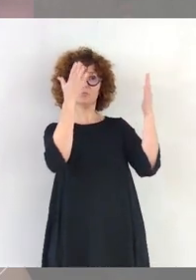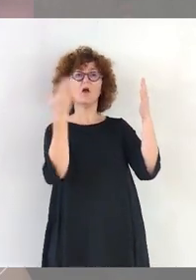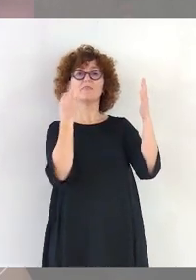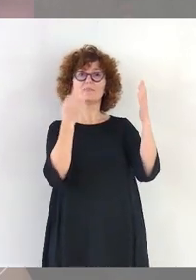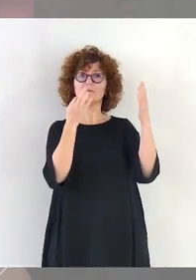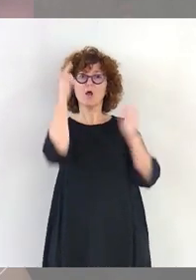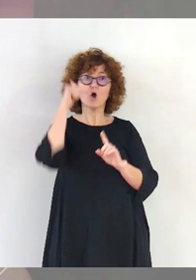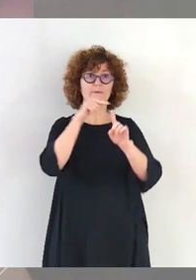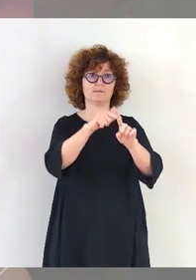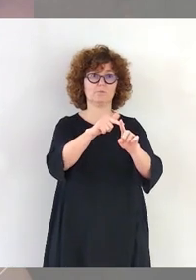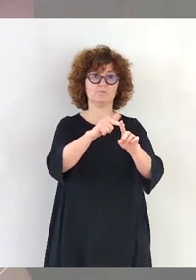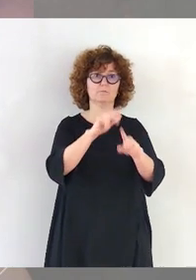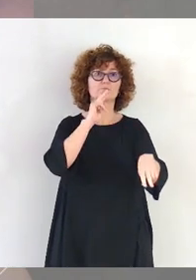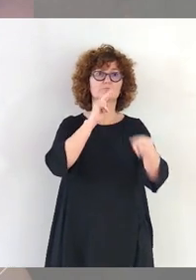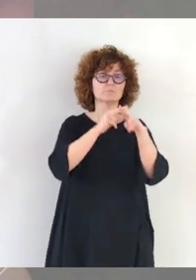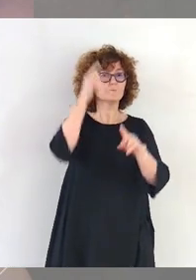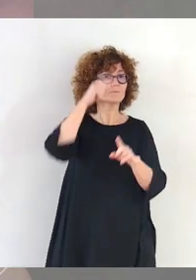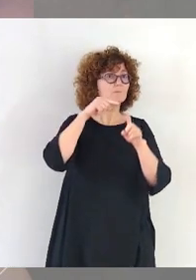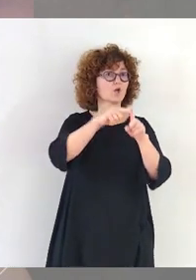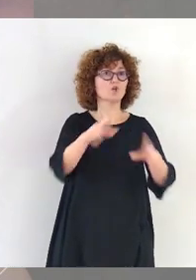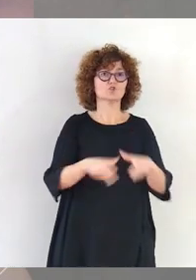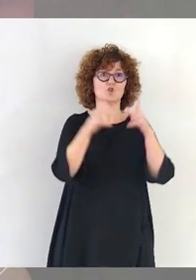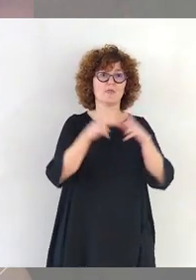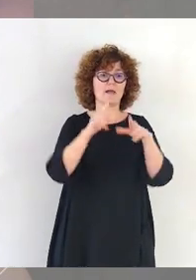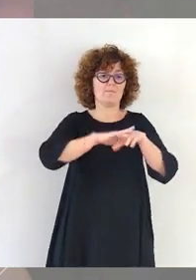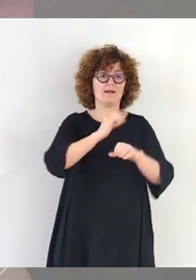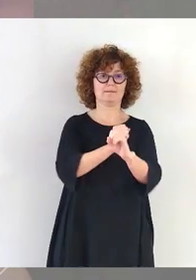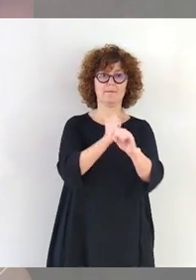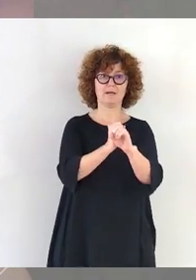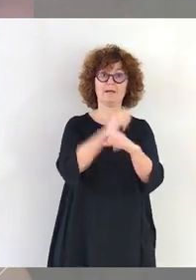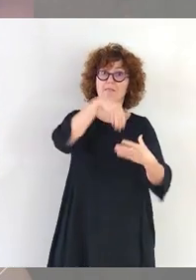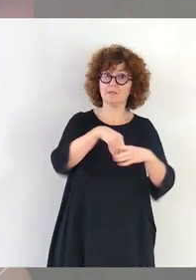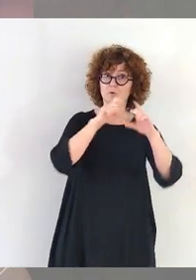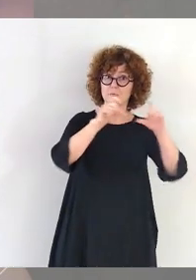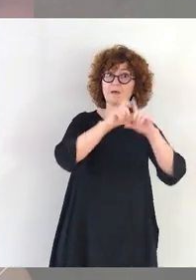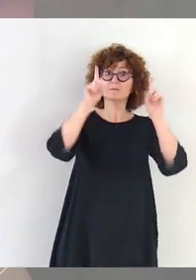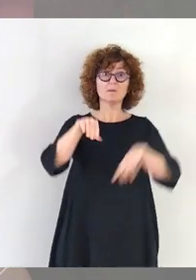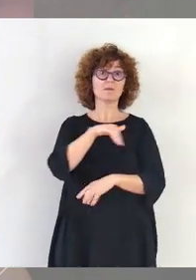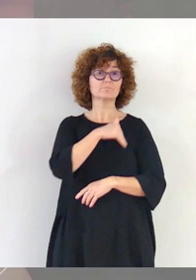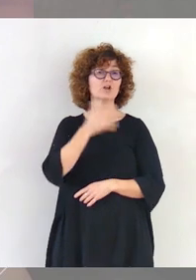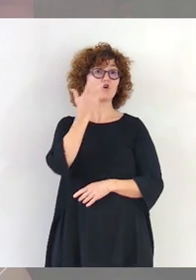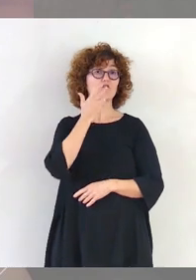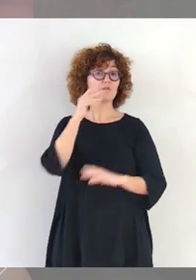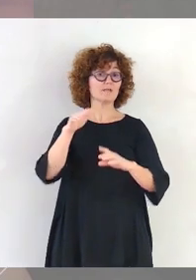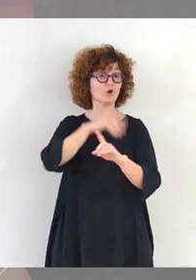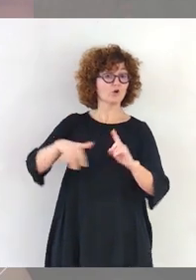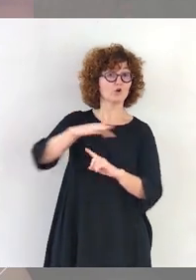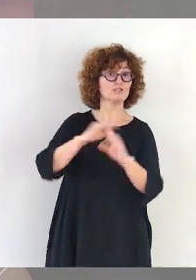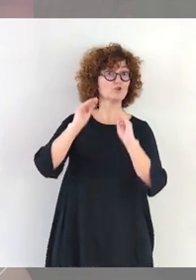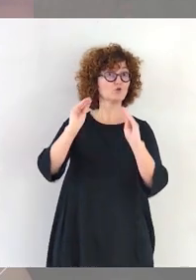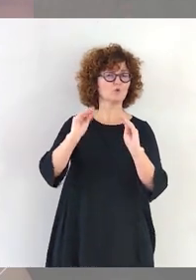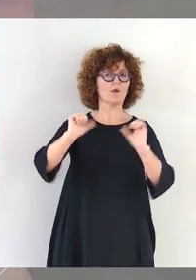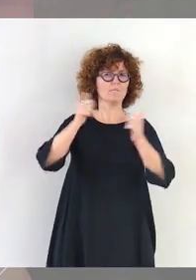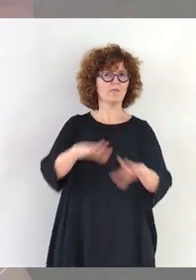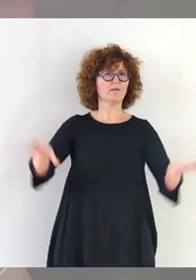tener eso quea se llama la licencia Social para operar de las empresas Incluso en el mundo de La Academia el conocimiento se empieza a entender